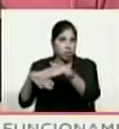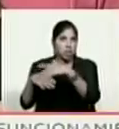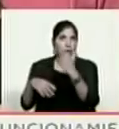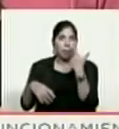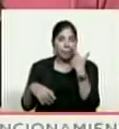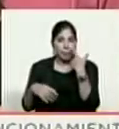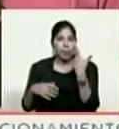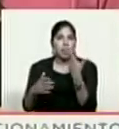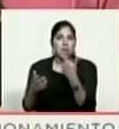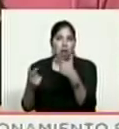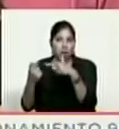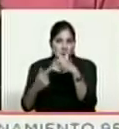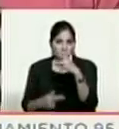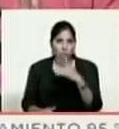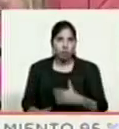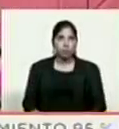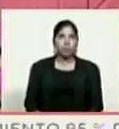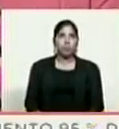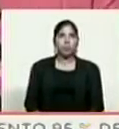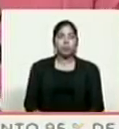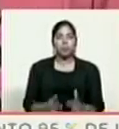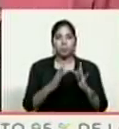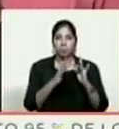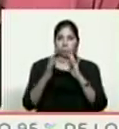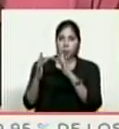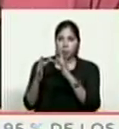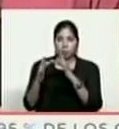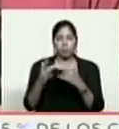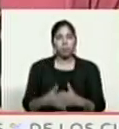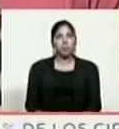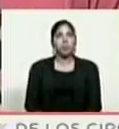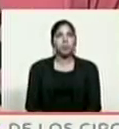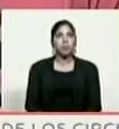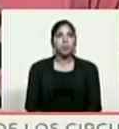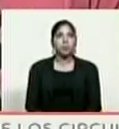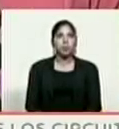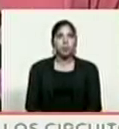eléctrica de la nación. Con esta información vamos a retornar nuevamente el contacto a los estudios. Adelante.